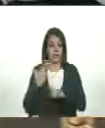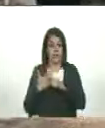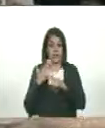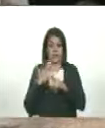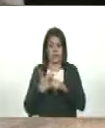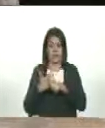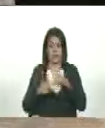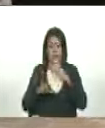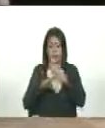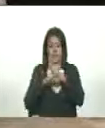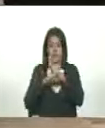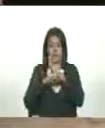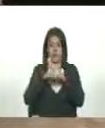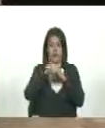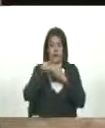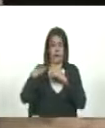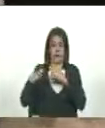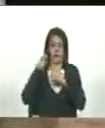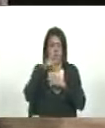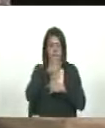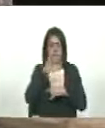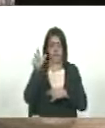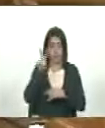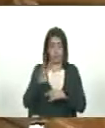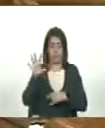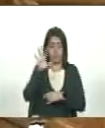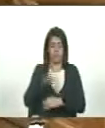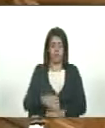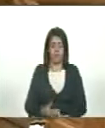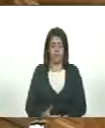ni agresiones externas contra el pueblo venezolano.